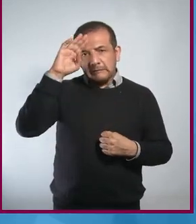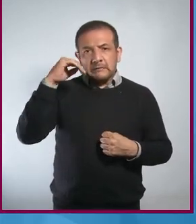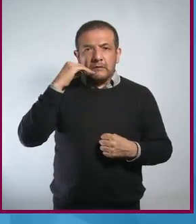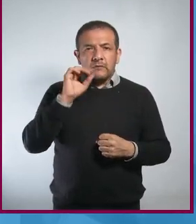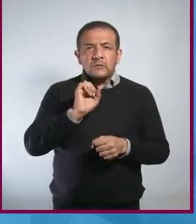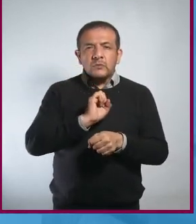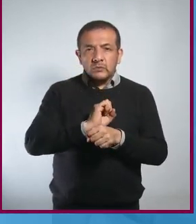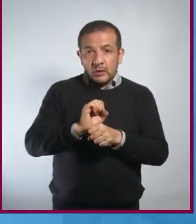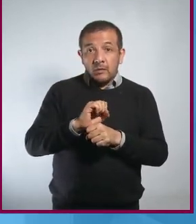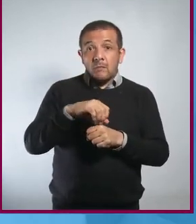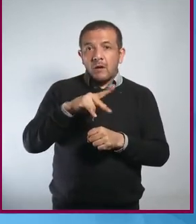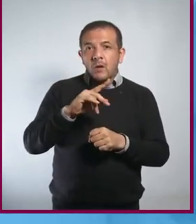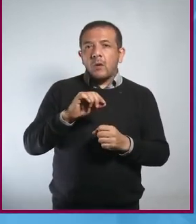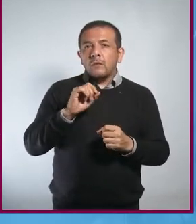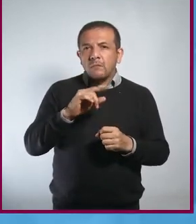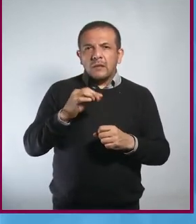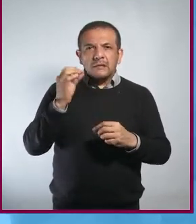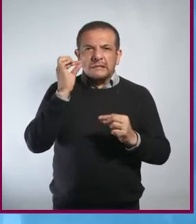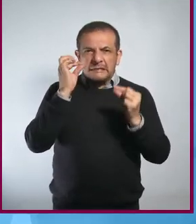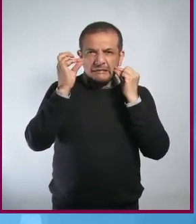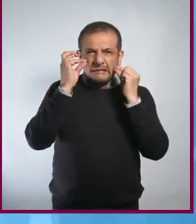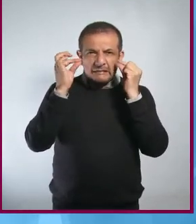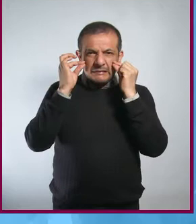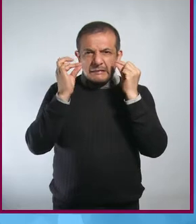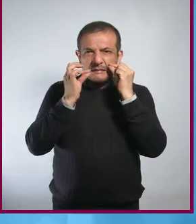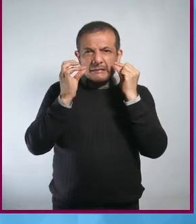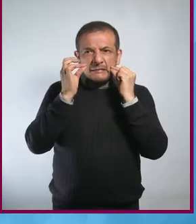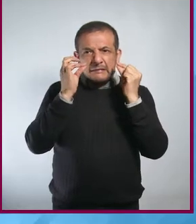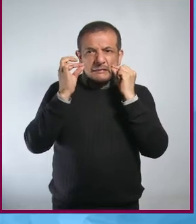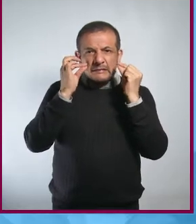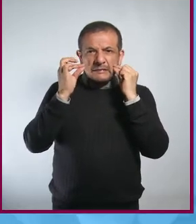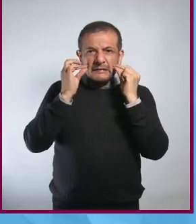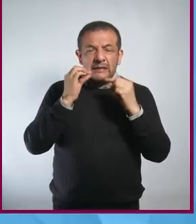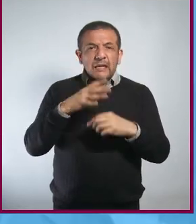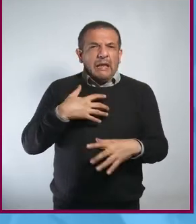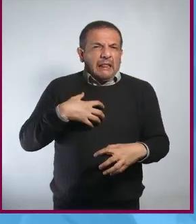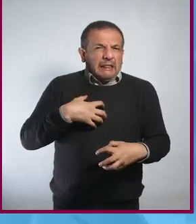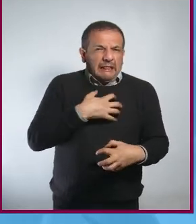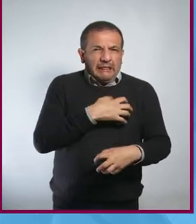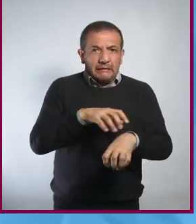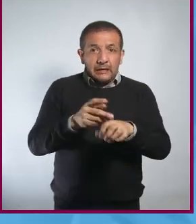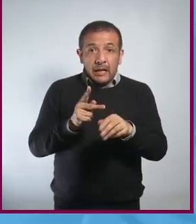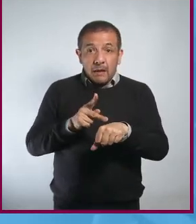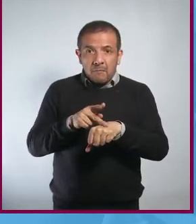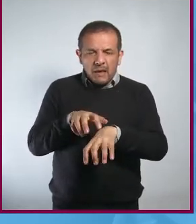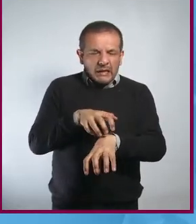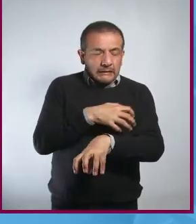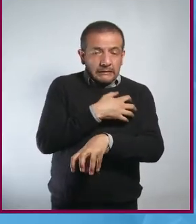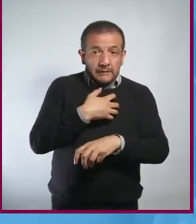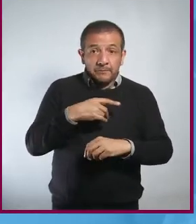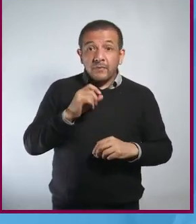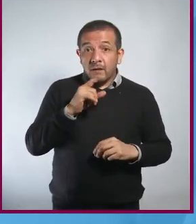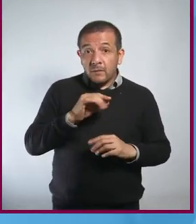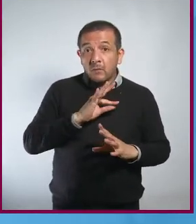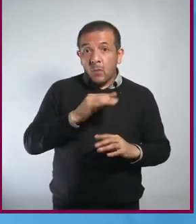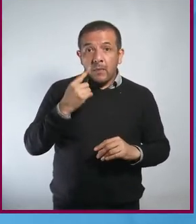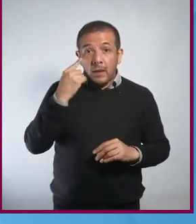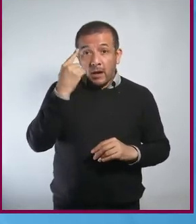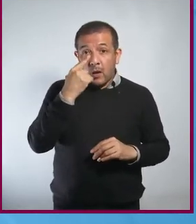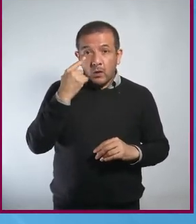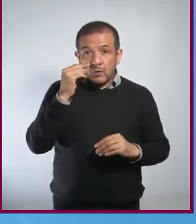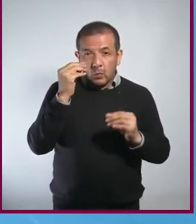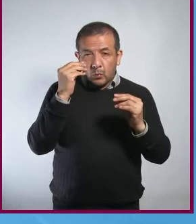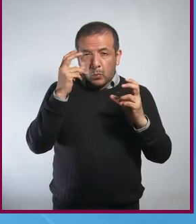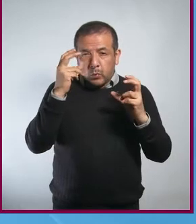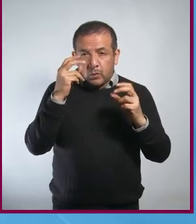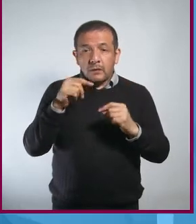el principio se presenta sarpullido acompañado de picazón en toda la piel. También puede ocasionar inflamación en